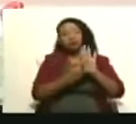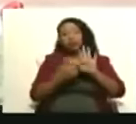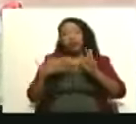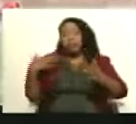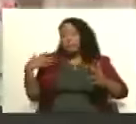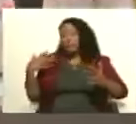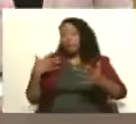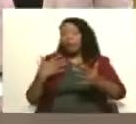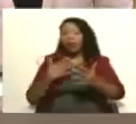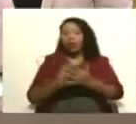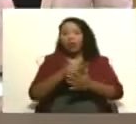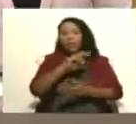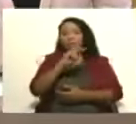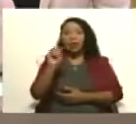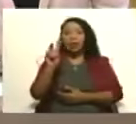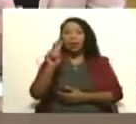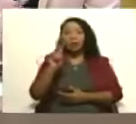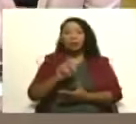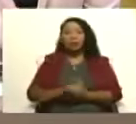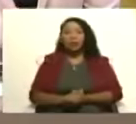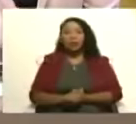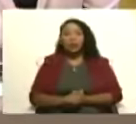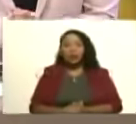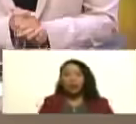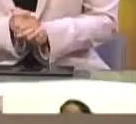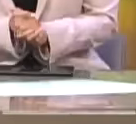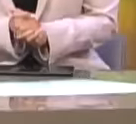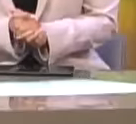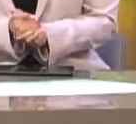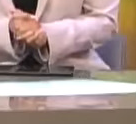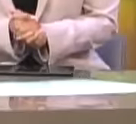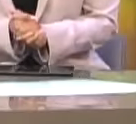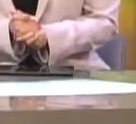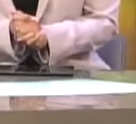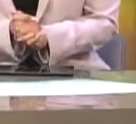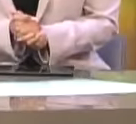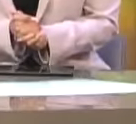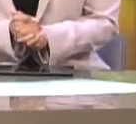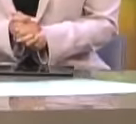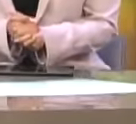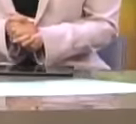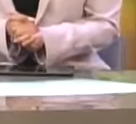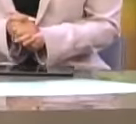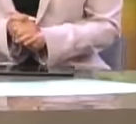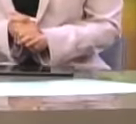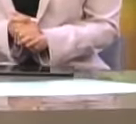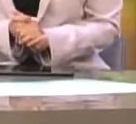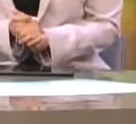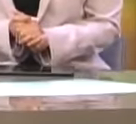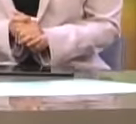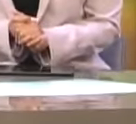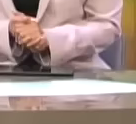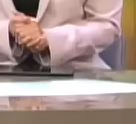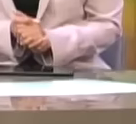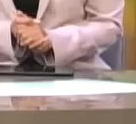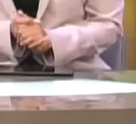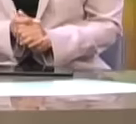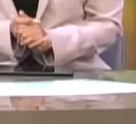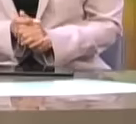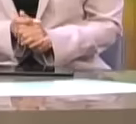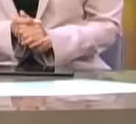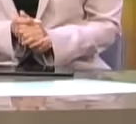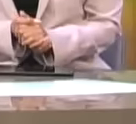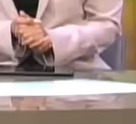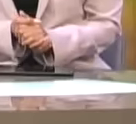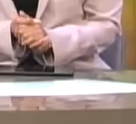años, 20, 23 años. Allí tenían declaraciones de las autoridades en torno a lo que son los aspectos logísticos que ya se ponen